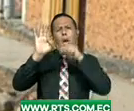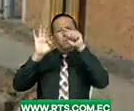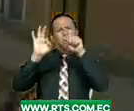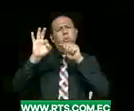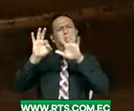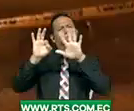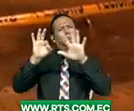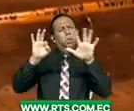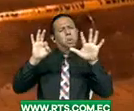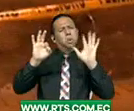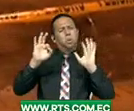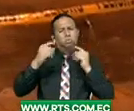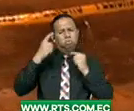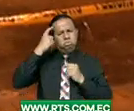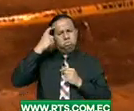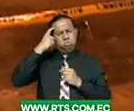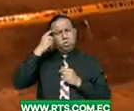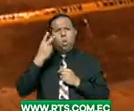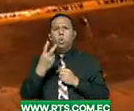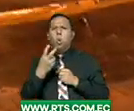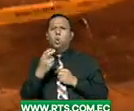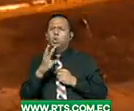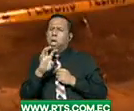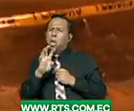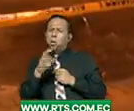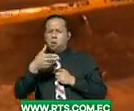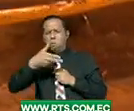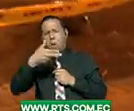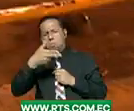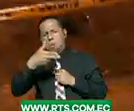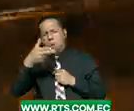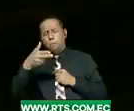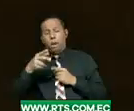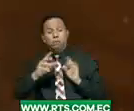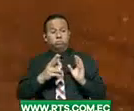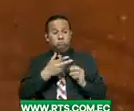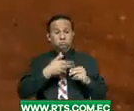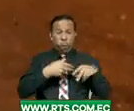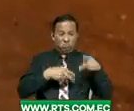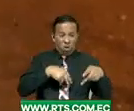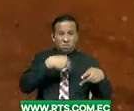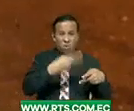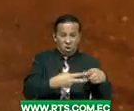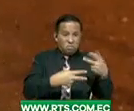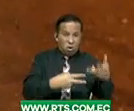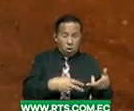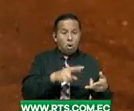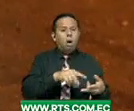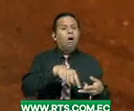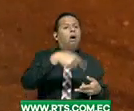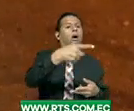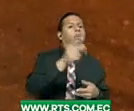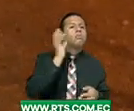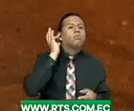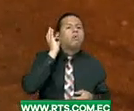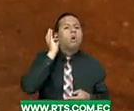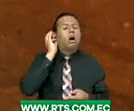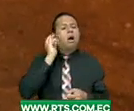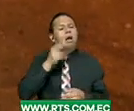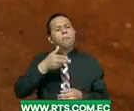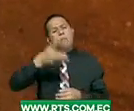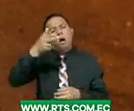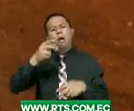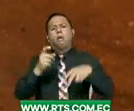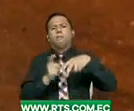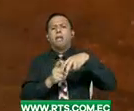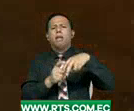tiros hubo. Y vi que estaban dos chicos tirados en el suelo. Y a una niña de ahí, mayacito, que estaba también sentada, le impactó un balazo en la pierna derecha.